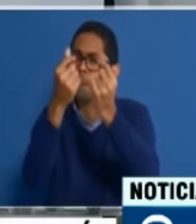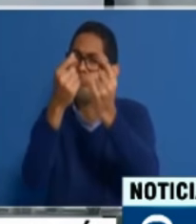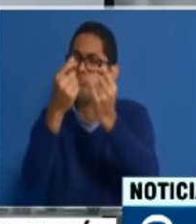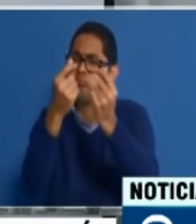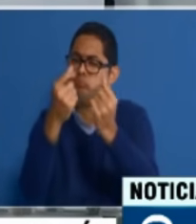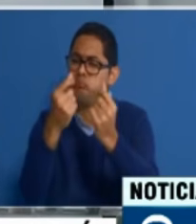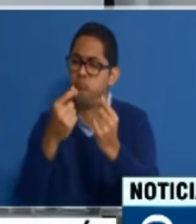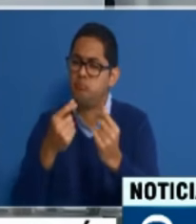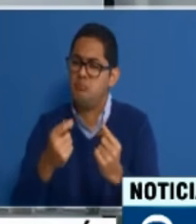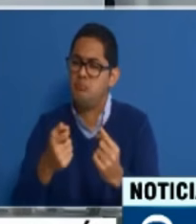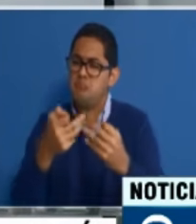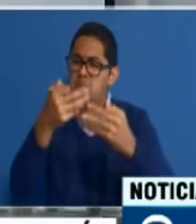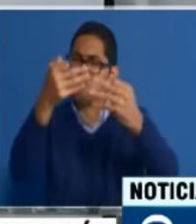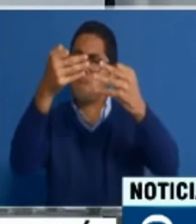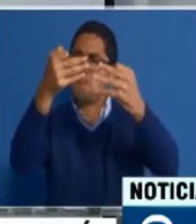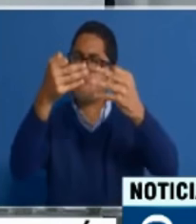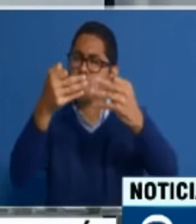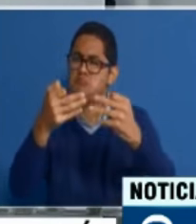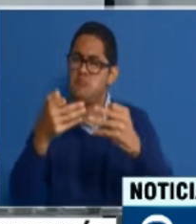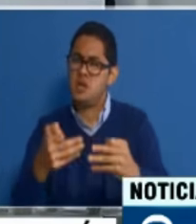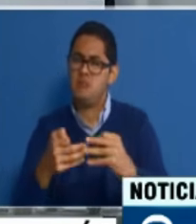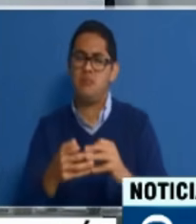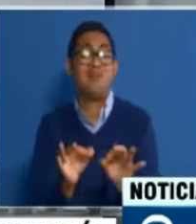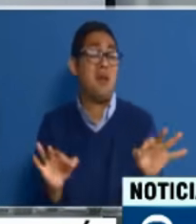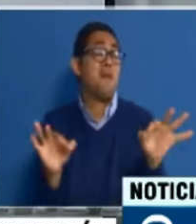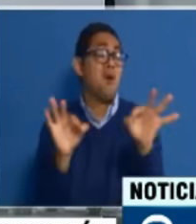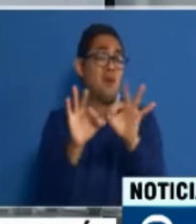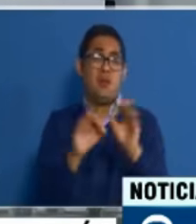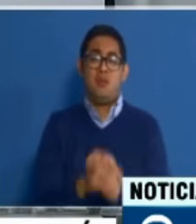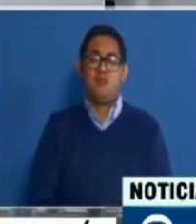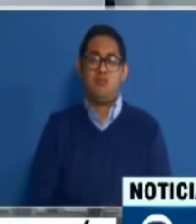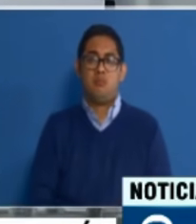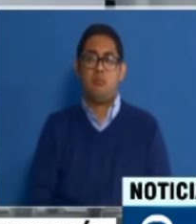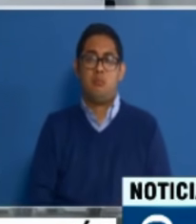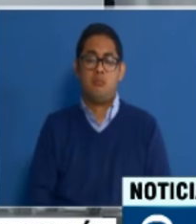Ambas tienen una alta prioridad